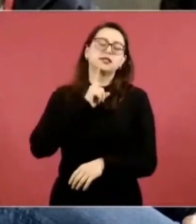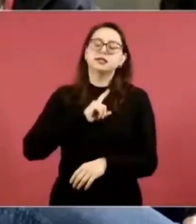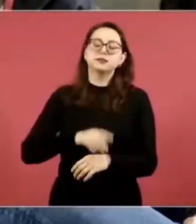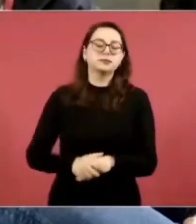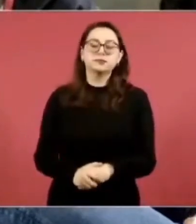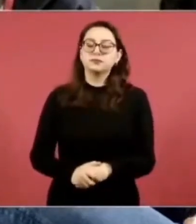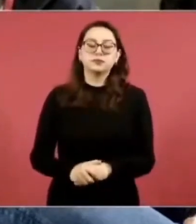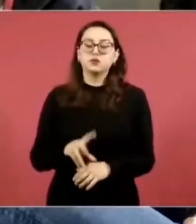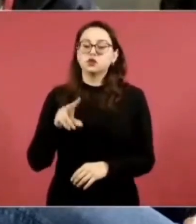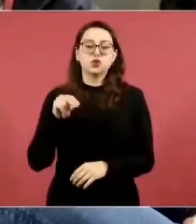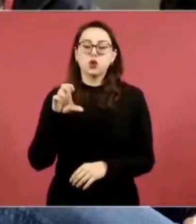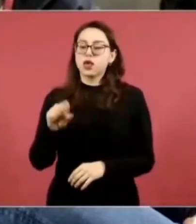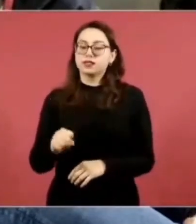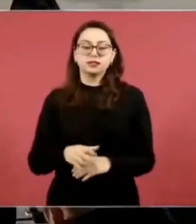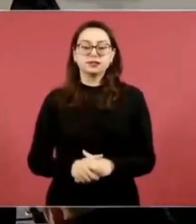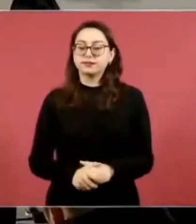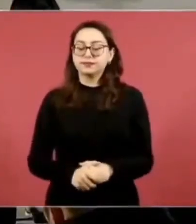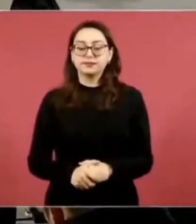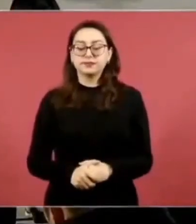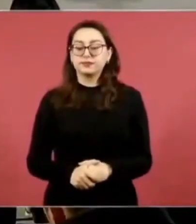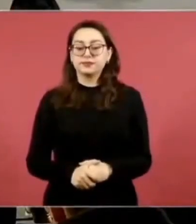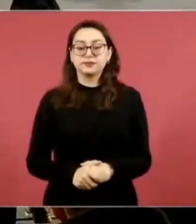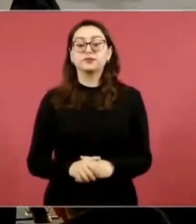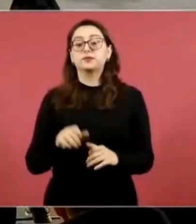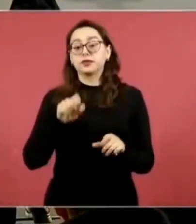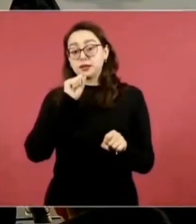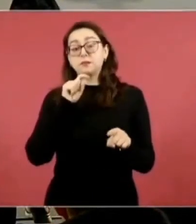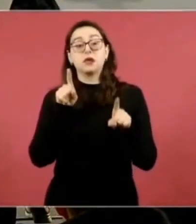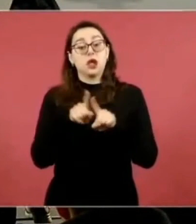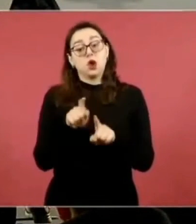Ese dato, por ejemplo. Está el dato,